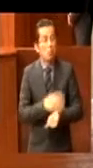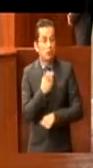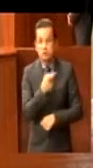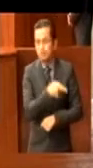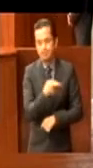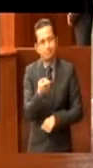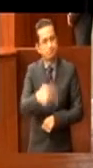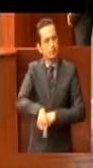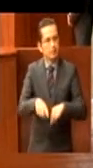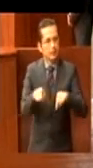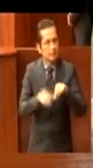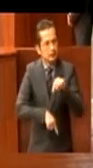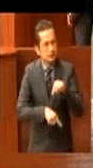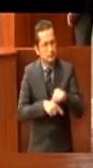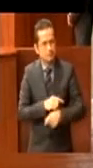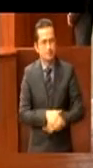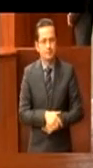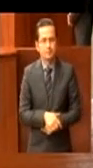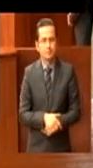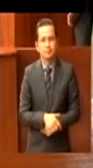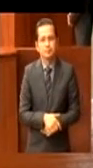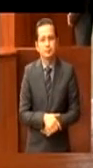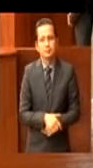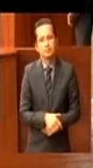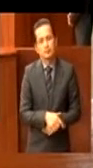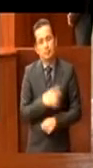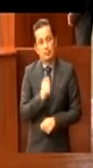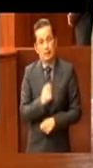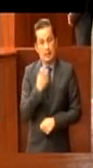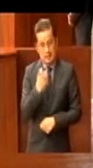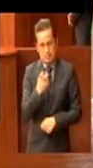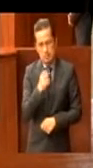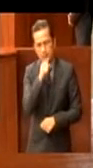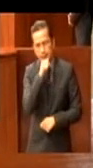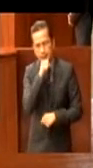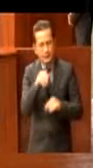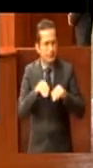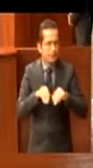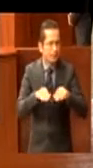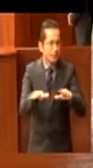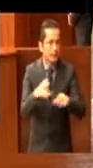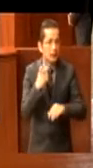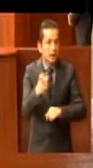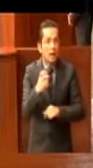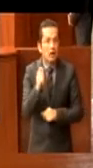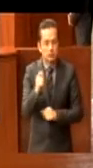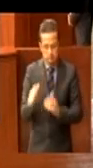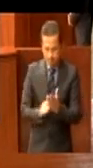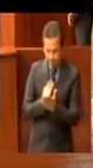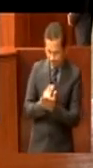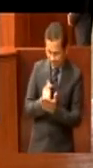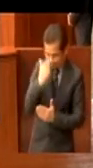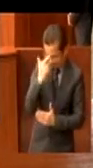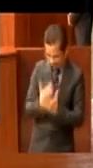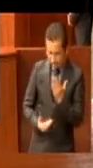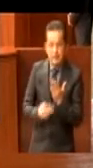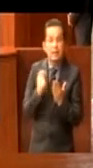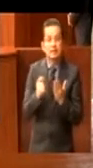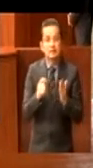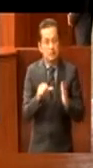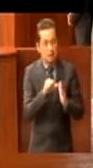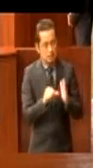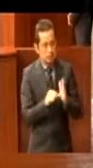así al estimarse que la propaganda denunciada transgrede la prohibición prevista en el